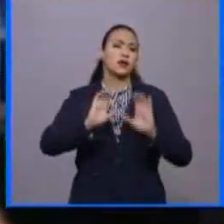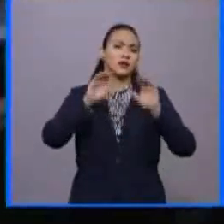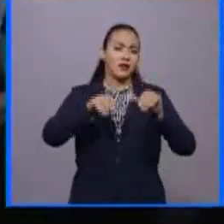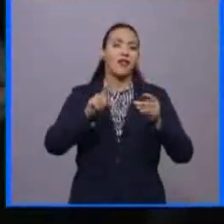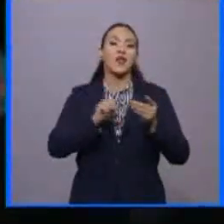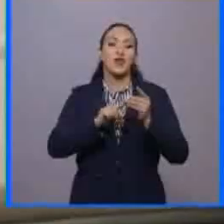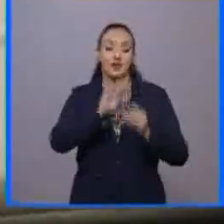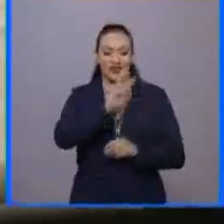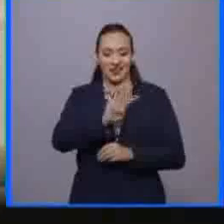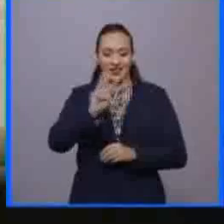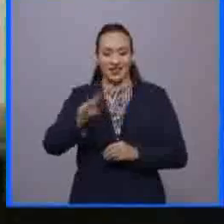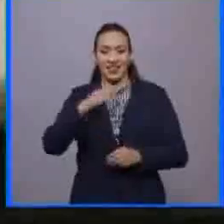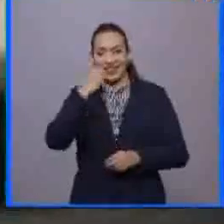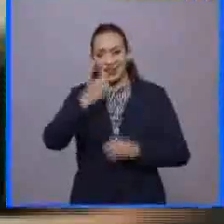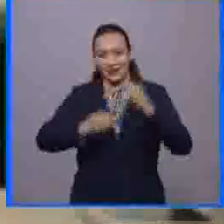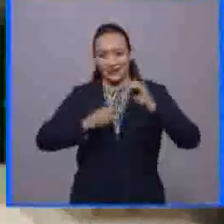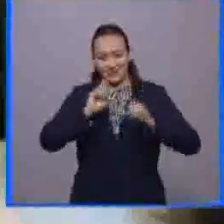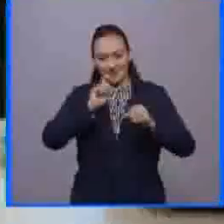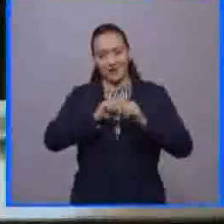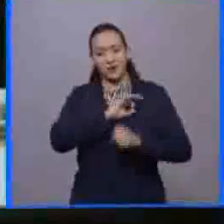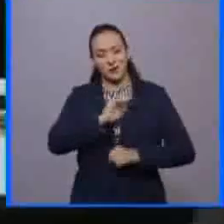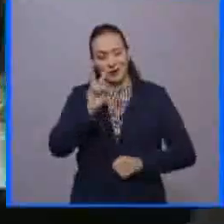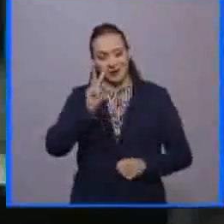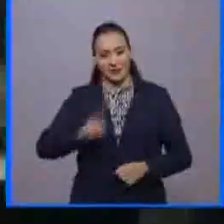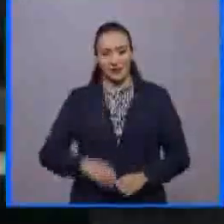en el sitio web de la Escuela Judicial.